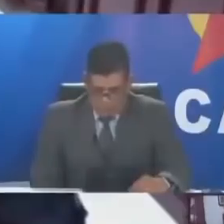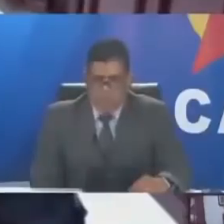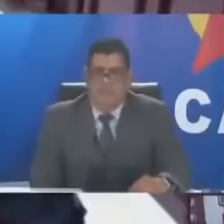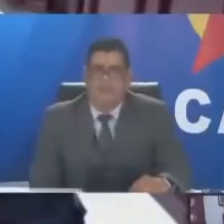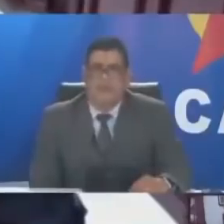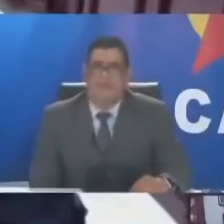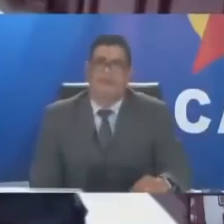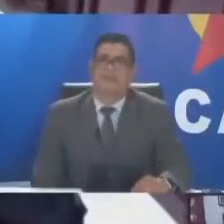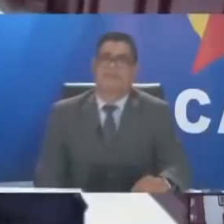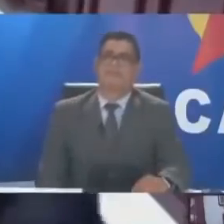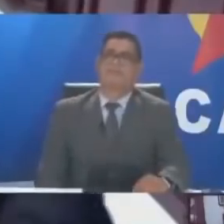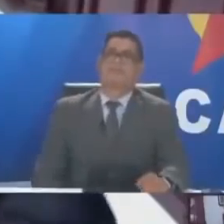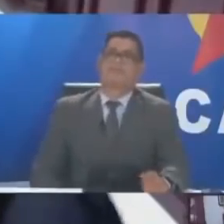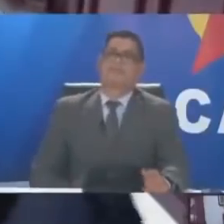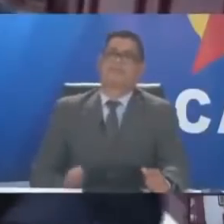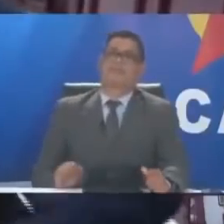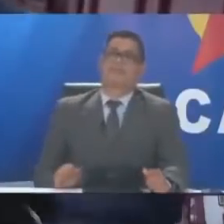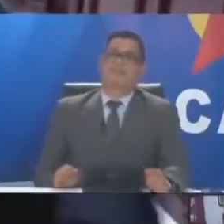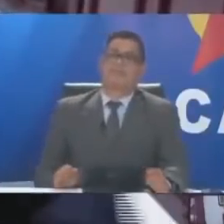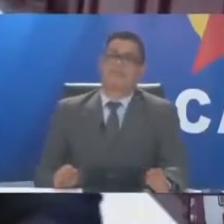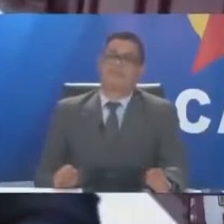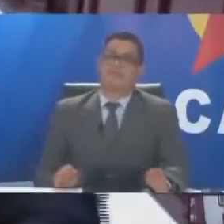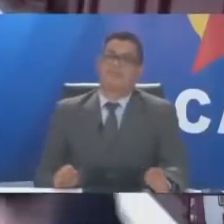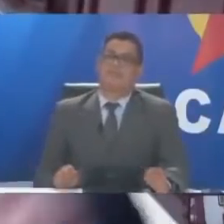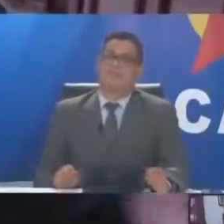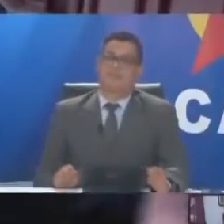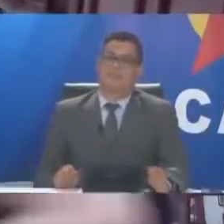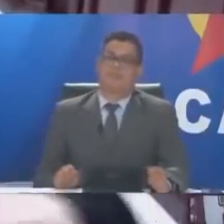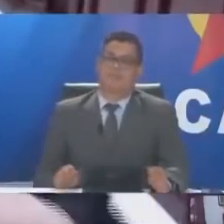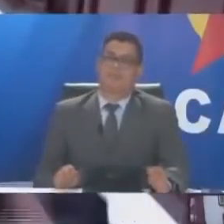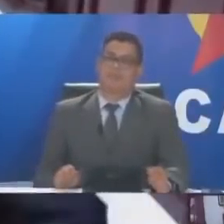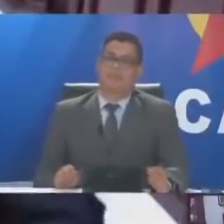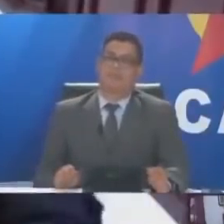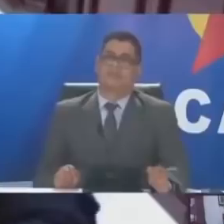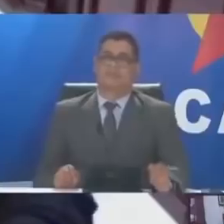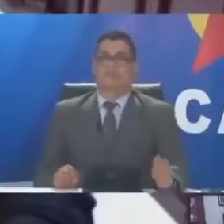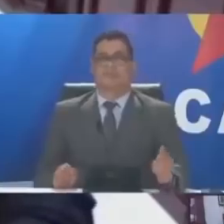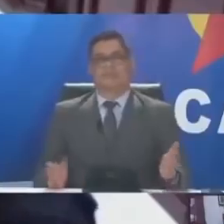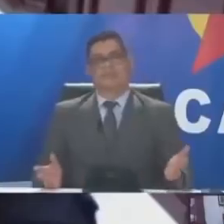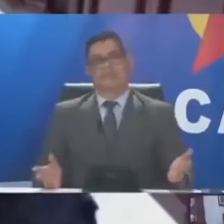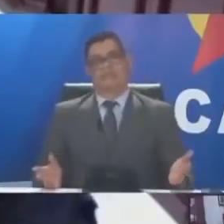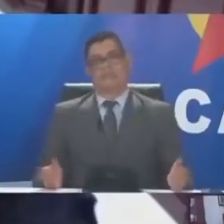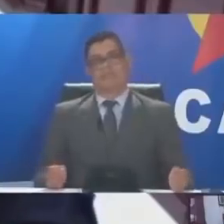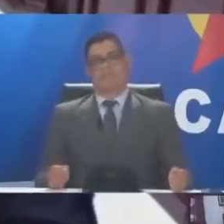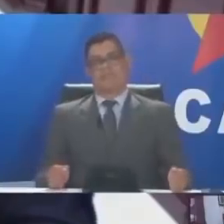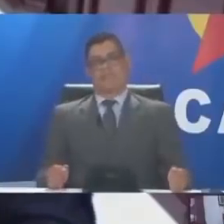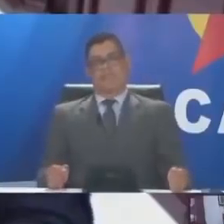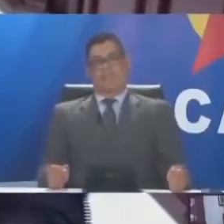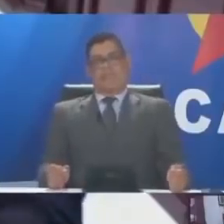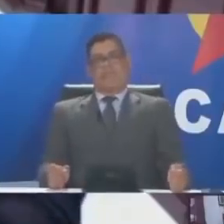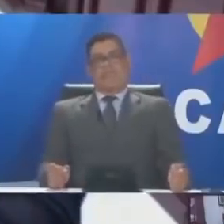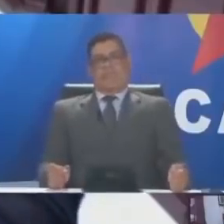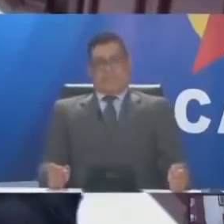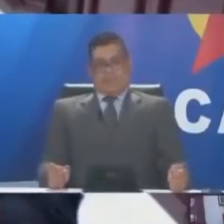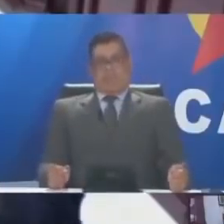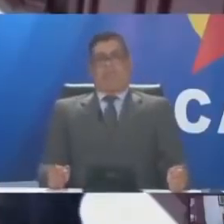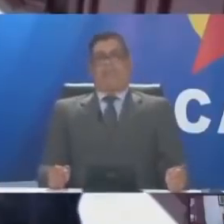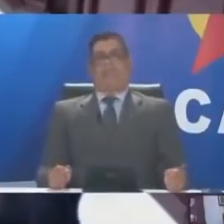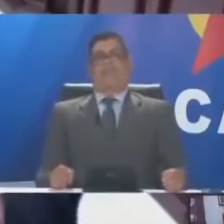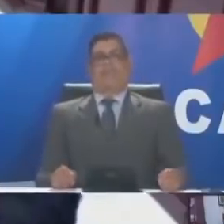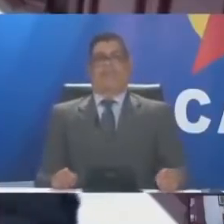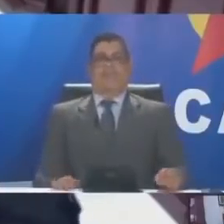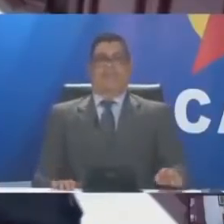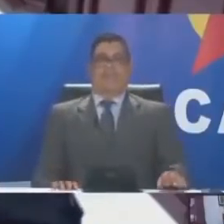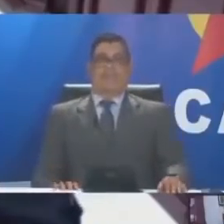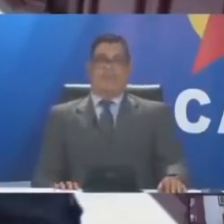inscribir no crees que mire a mí no me dieron idea y al visto bueno no sé lo que hicieron chanchullo pero es que las reglas ya están